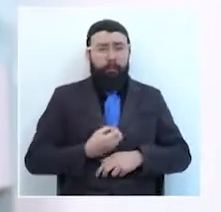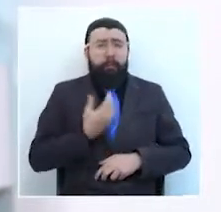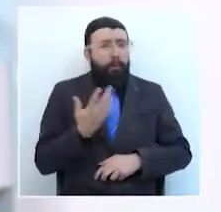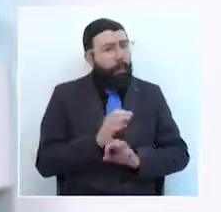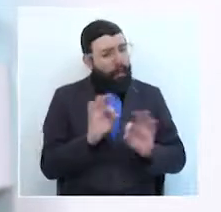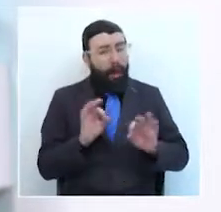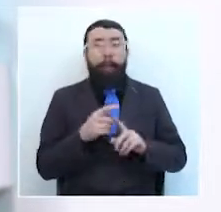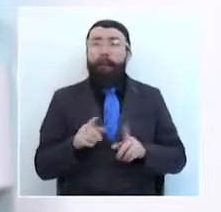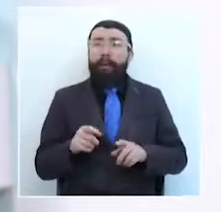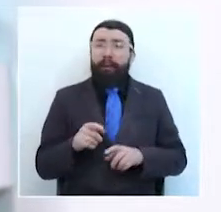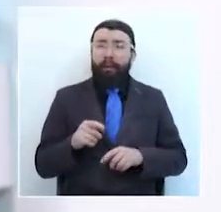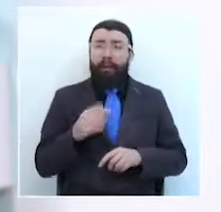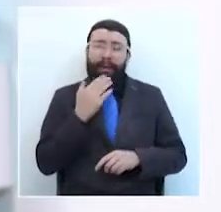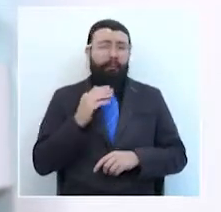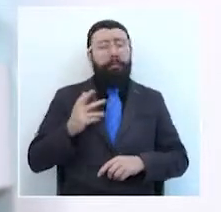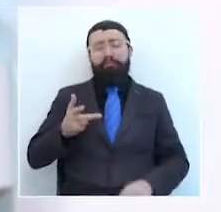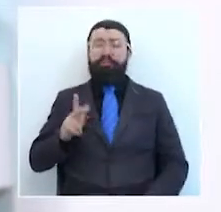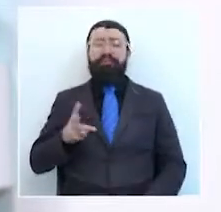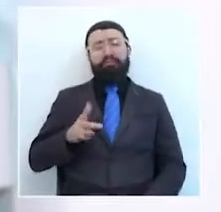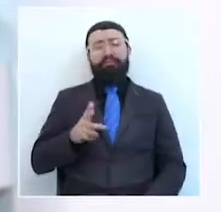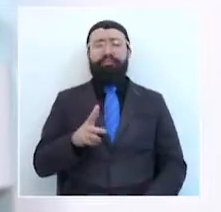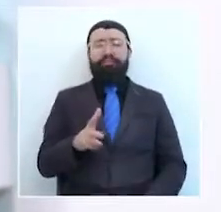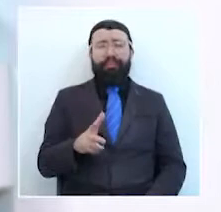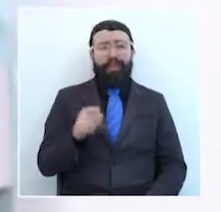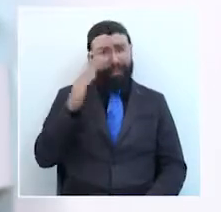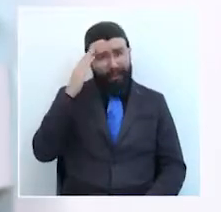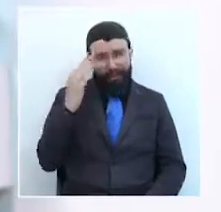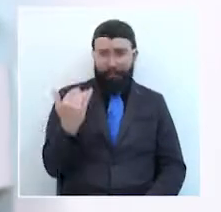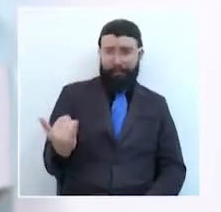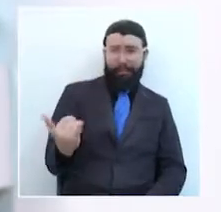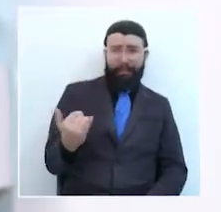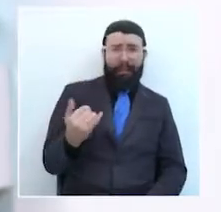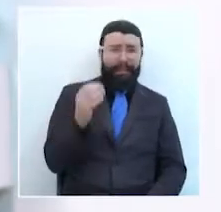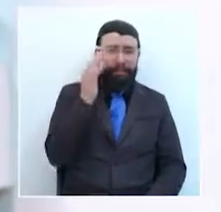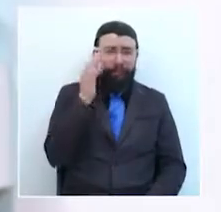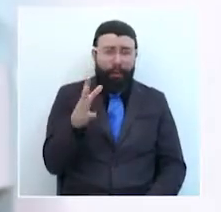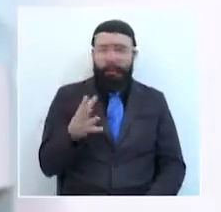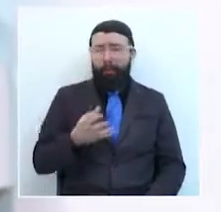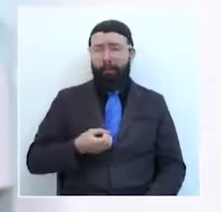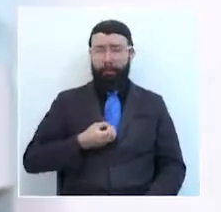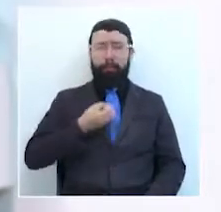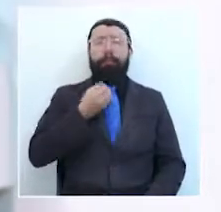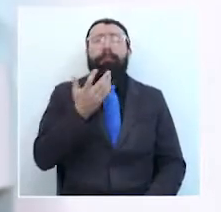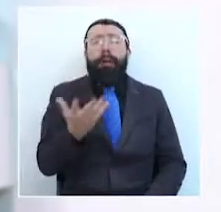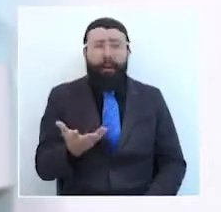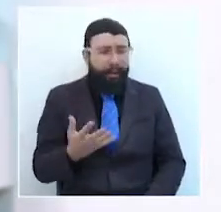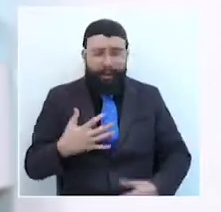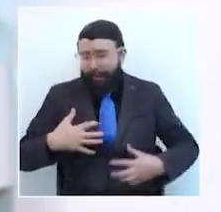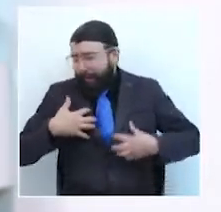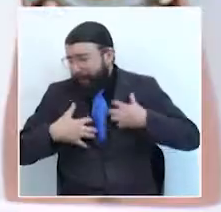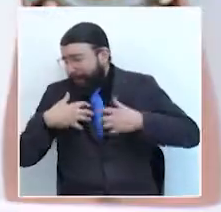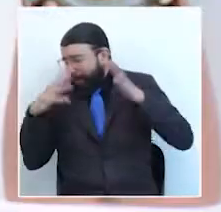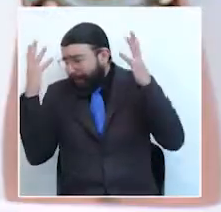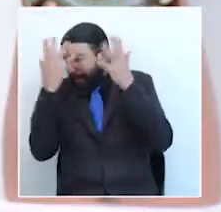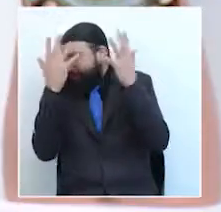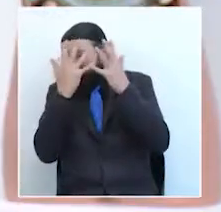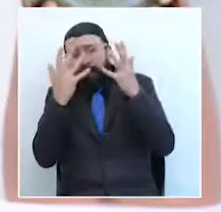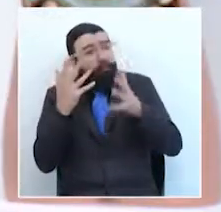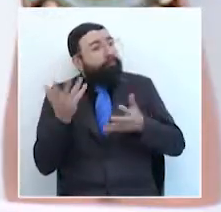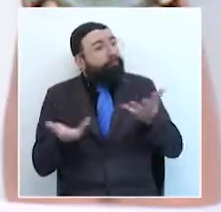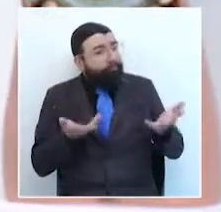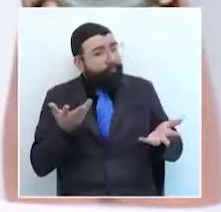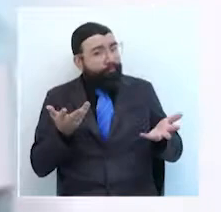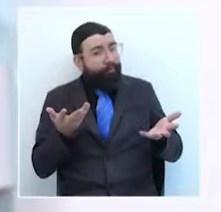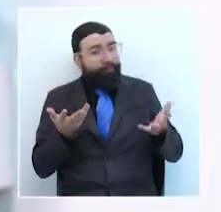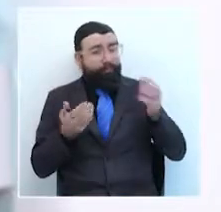después de tener que viajar y saber que a alguien se le puede vomitar le causa tremendos problemas y ahí es bueno